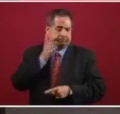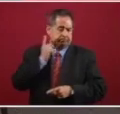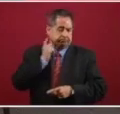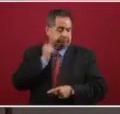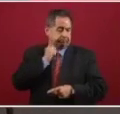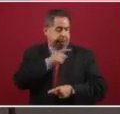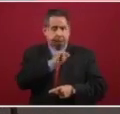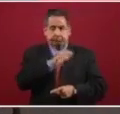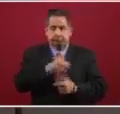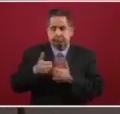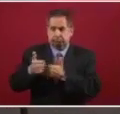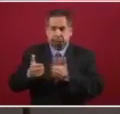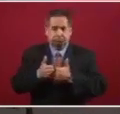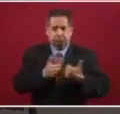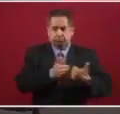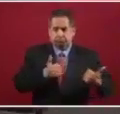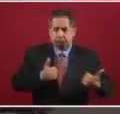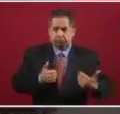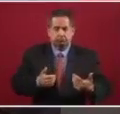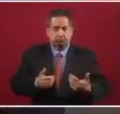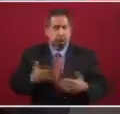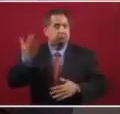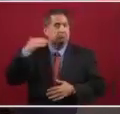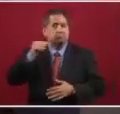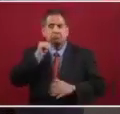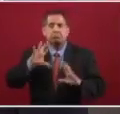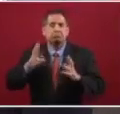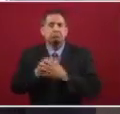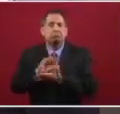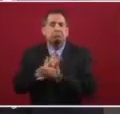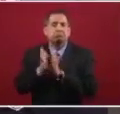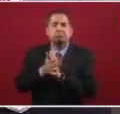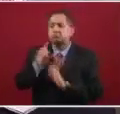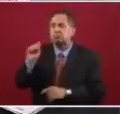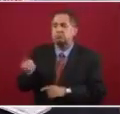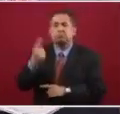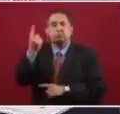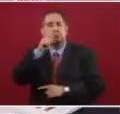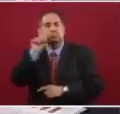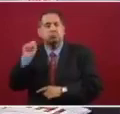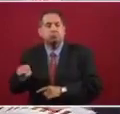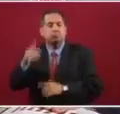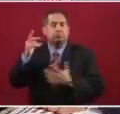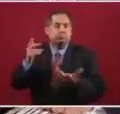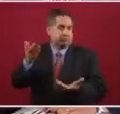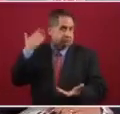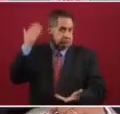¿Cuándo se había visto de que